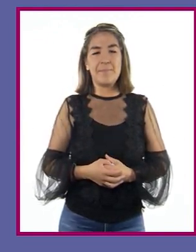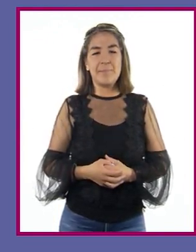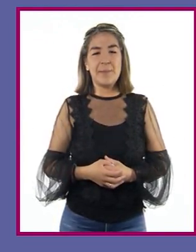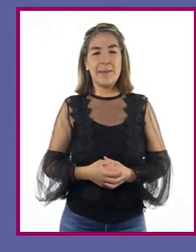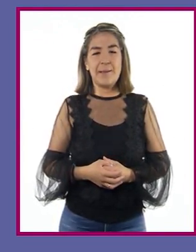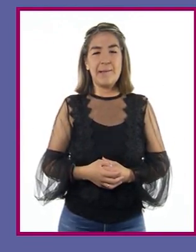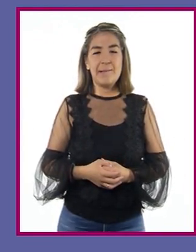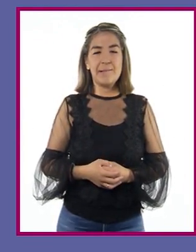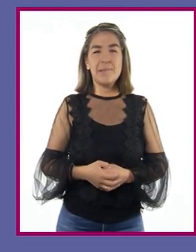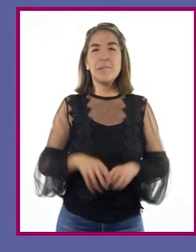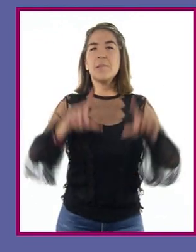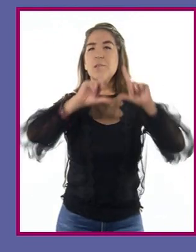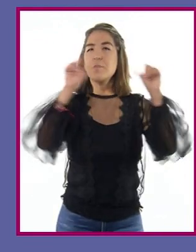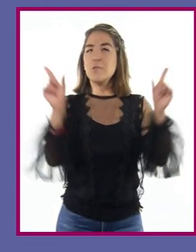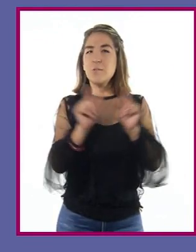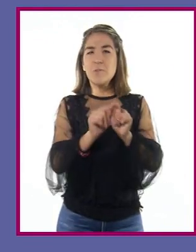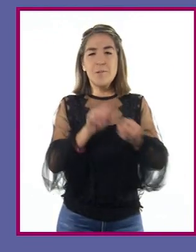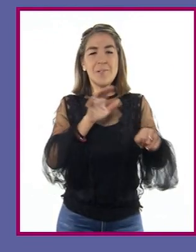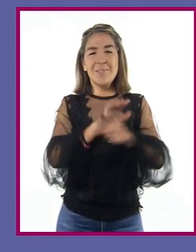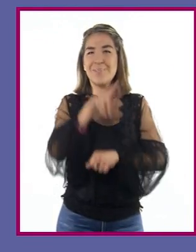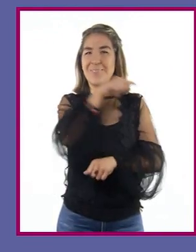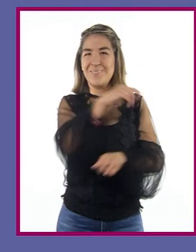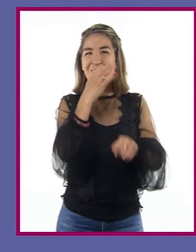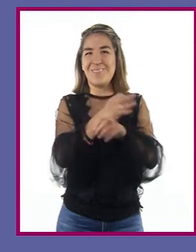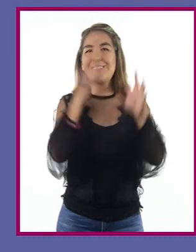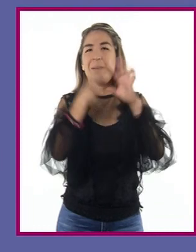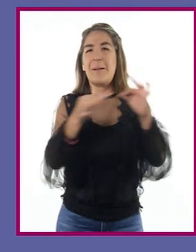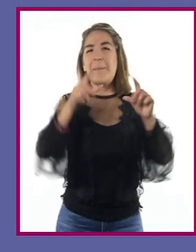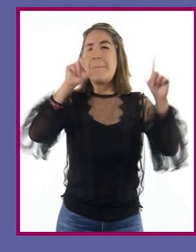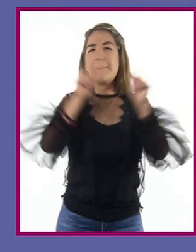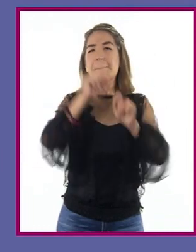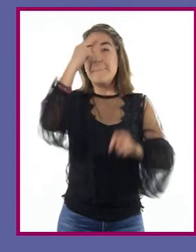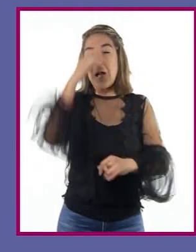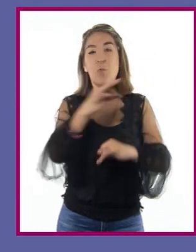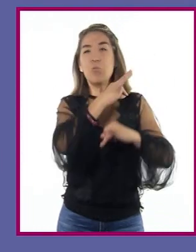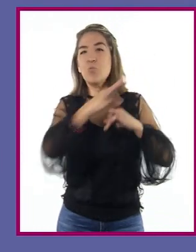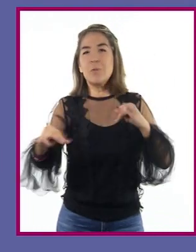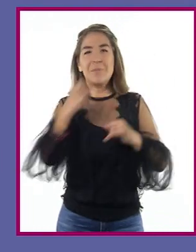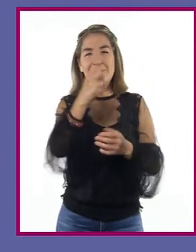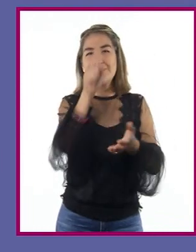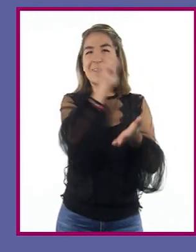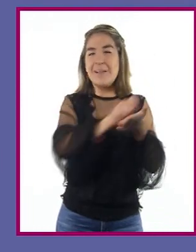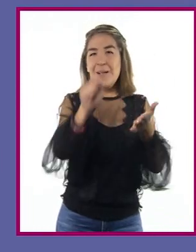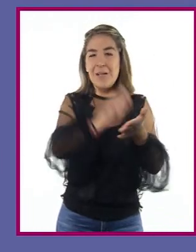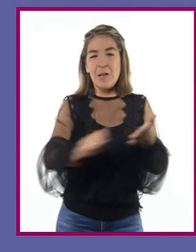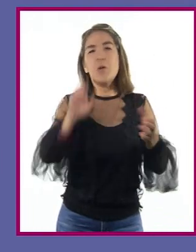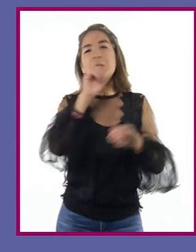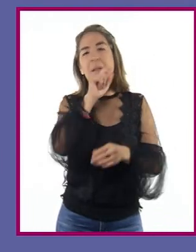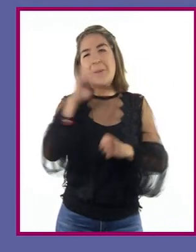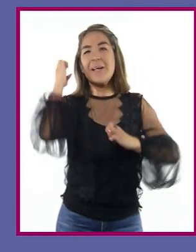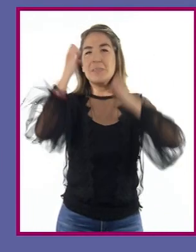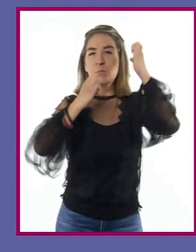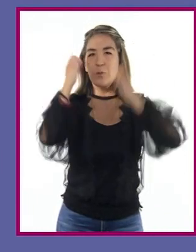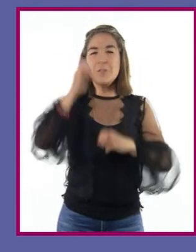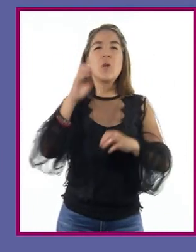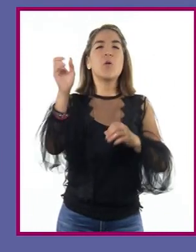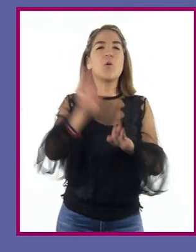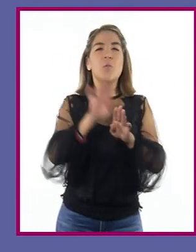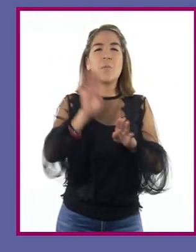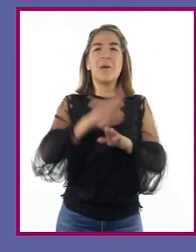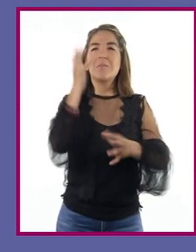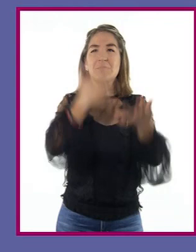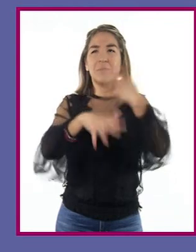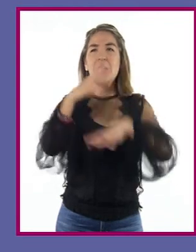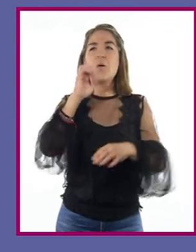Los nexos de conclusión, como su nombre lo indica, se utilizan para finalizar un texto o exposición oral. Ejemplos